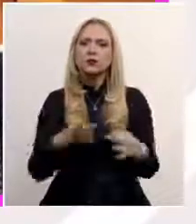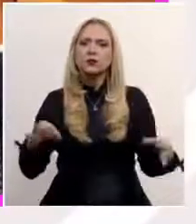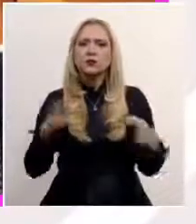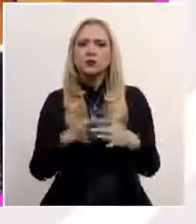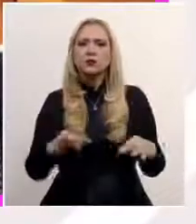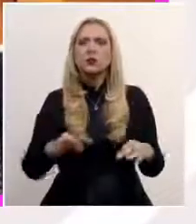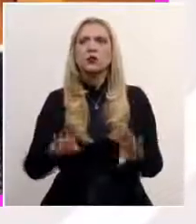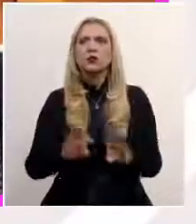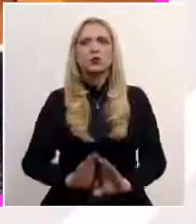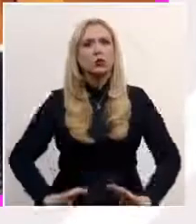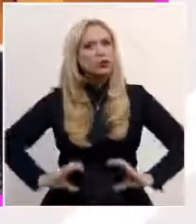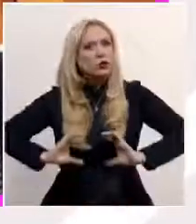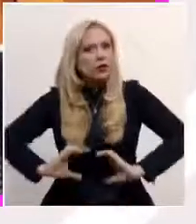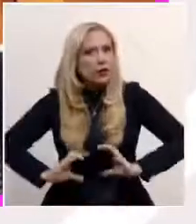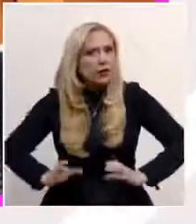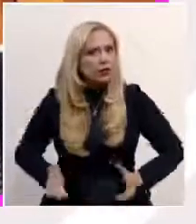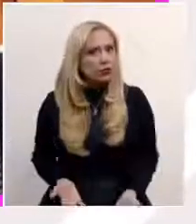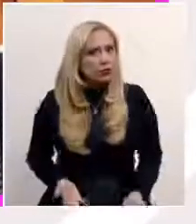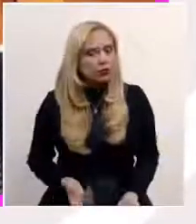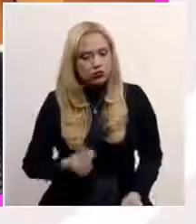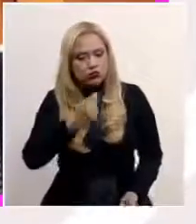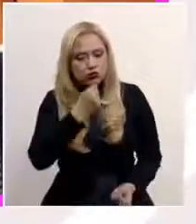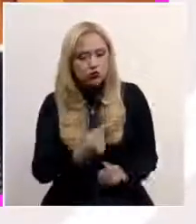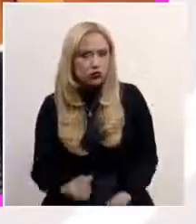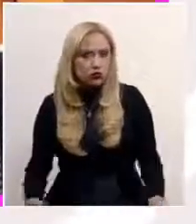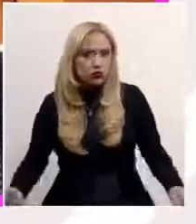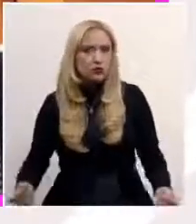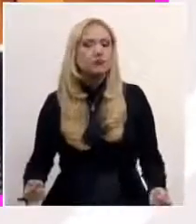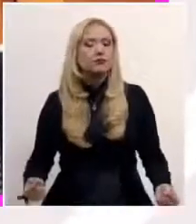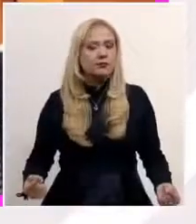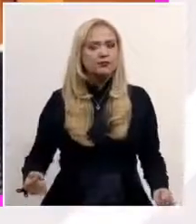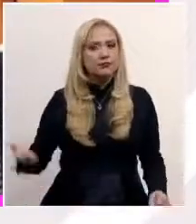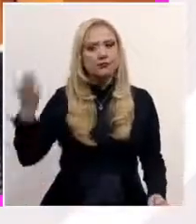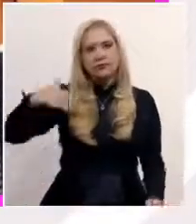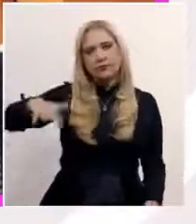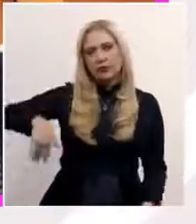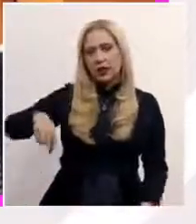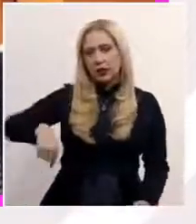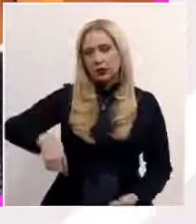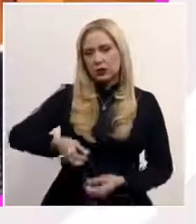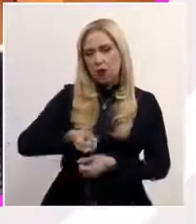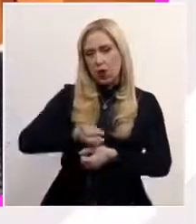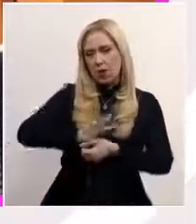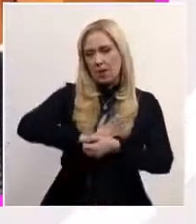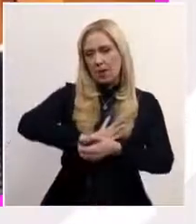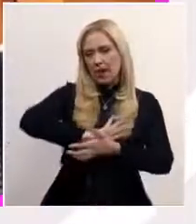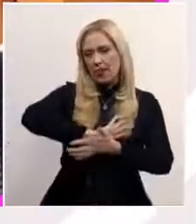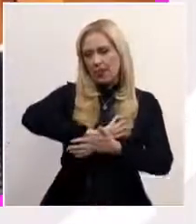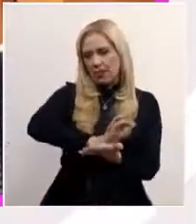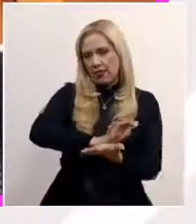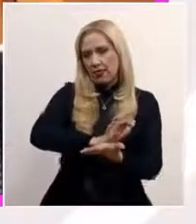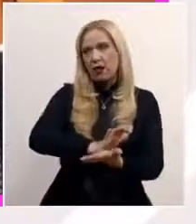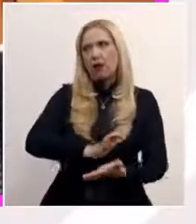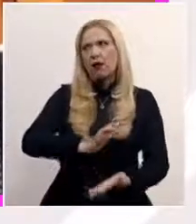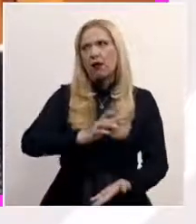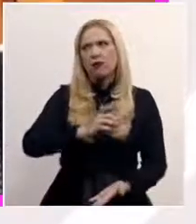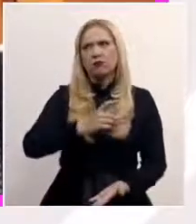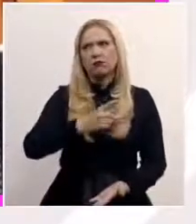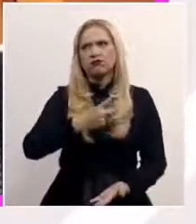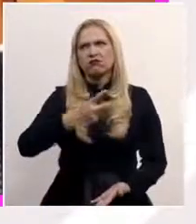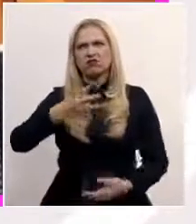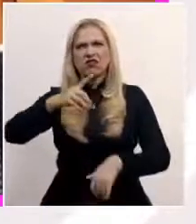los cuidados, ¿no? Tuvimos acá en COPRED, justo los primeros días de